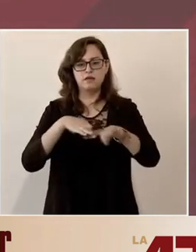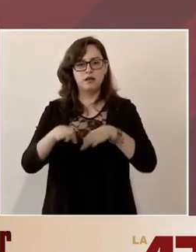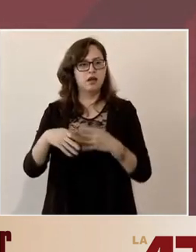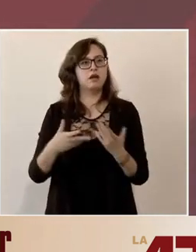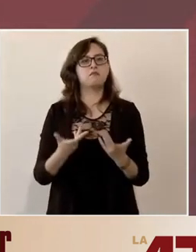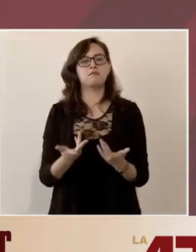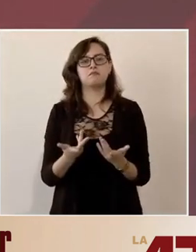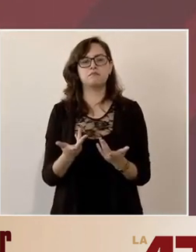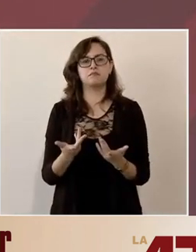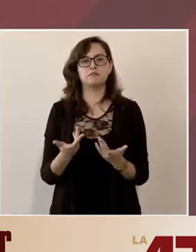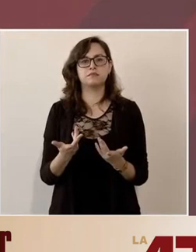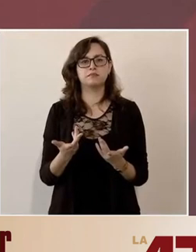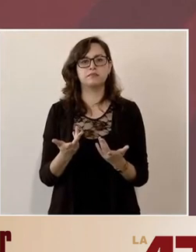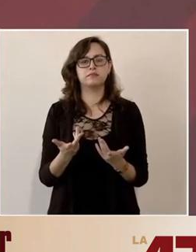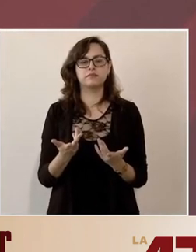los que